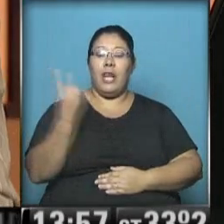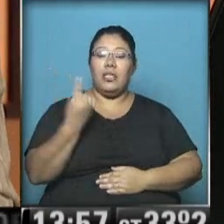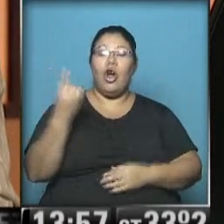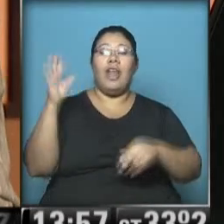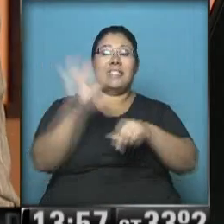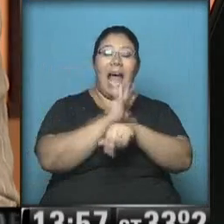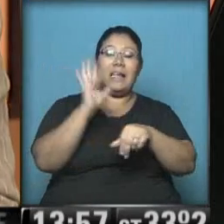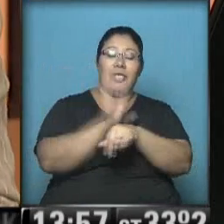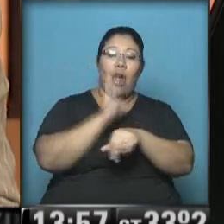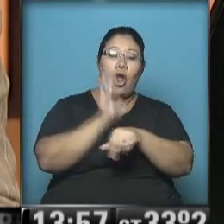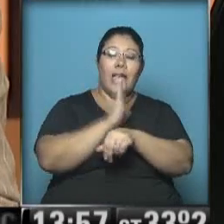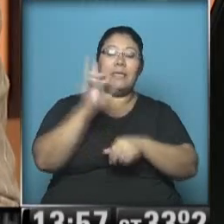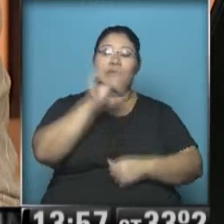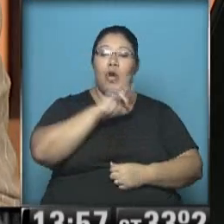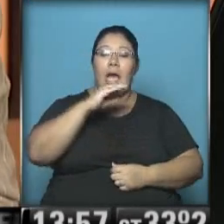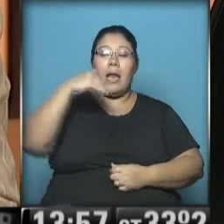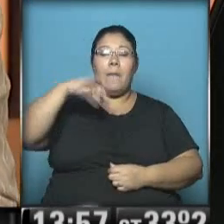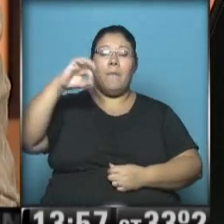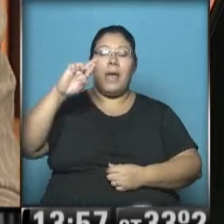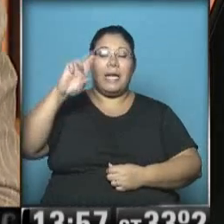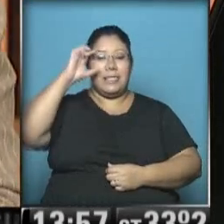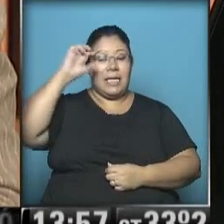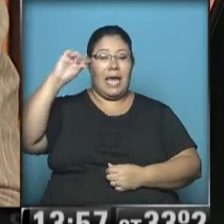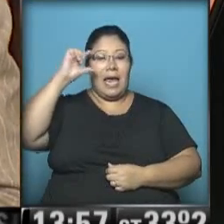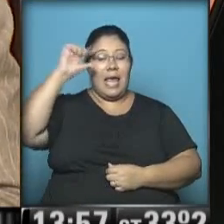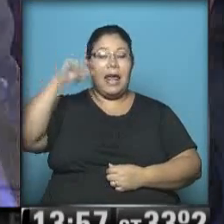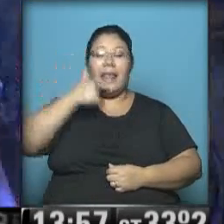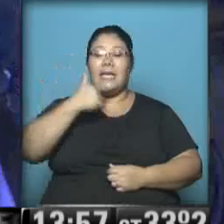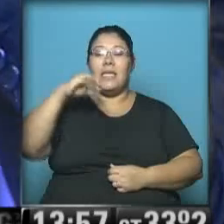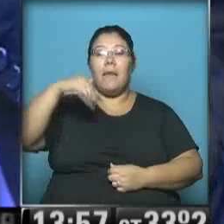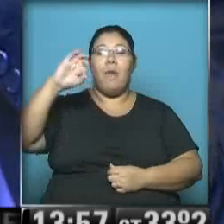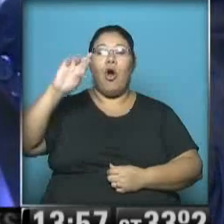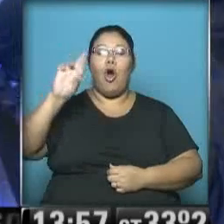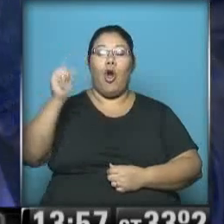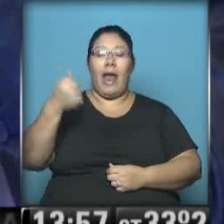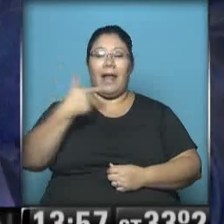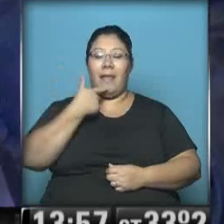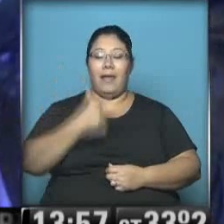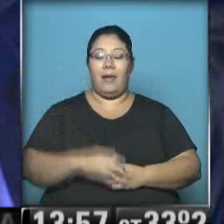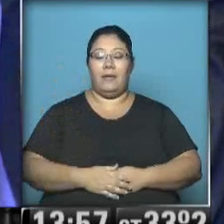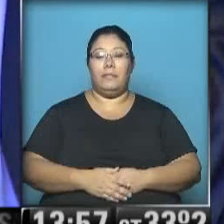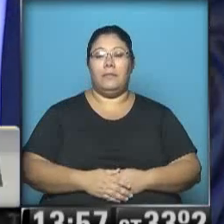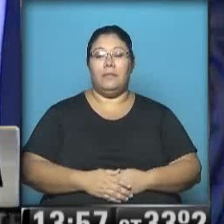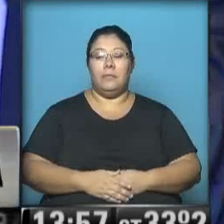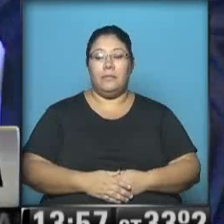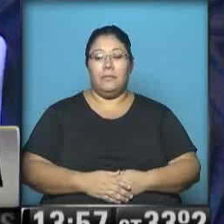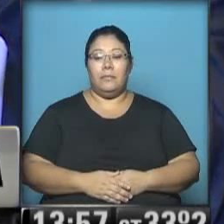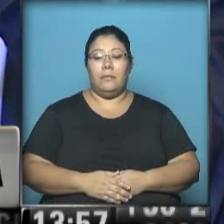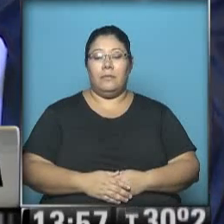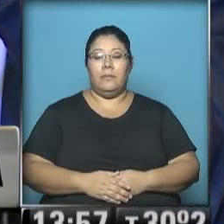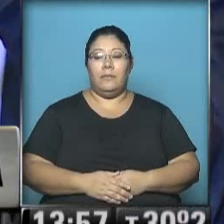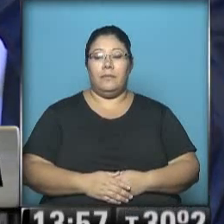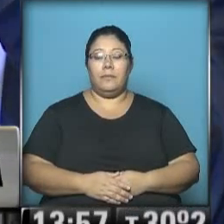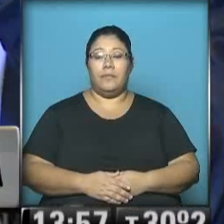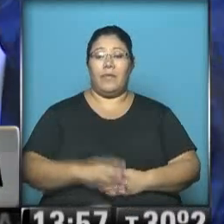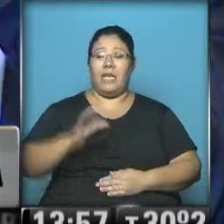Morán. Tiene fecha prevista para estreno en diciembre de este año y allí estuvimos. Ni me quedo papi, ¿va a hacer un filme religioso? Hace un